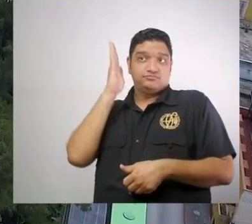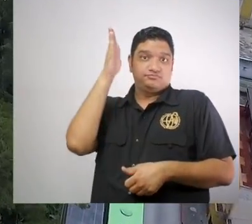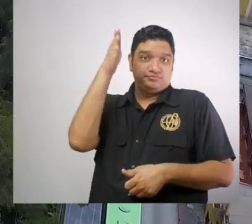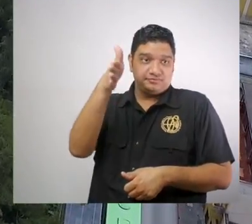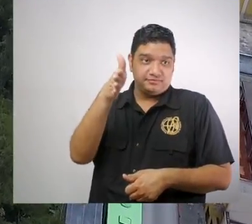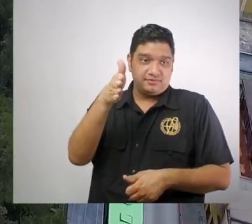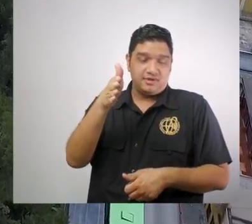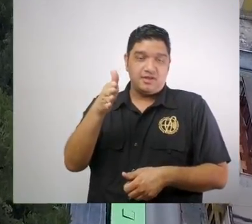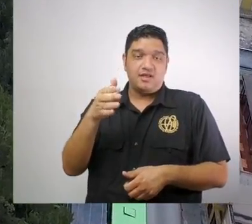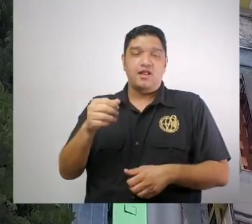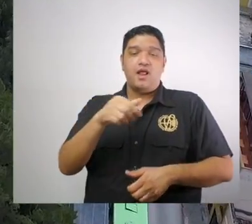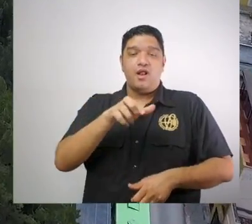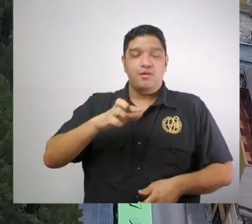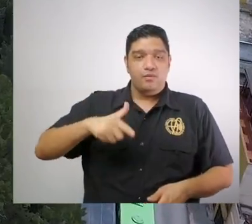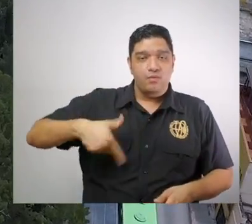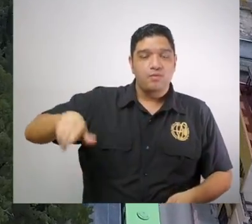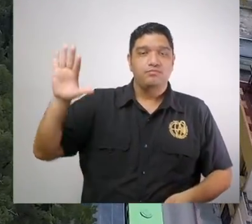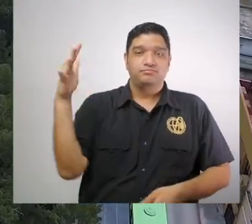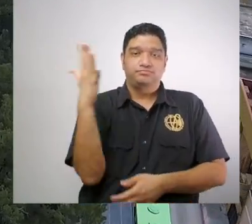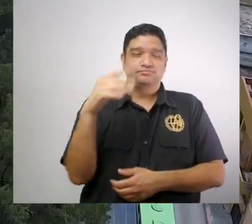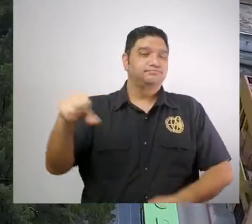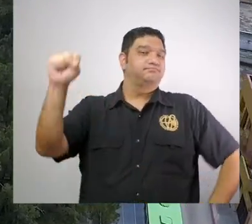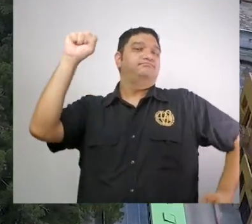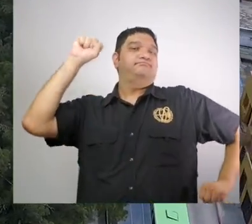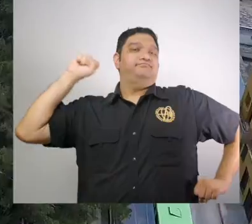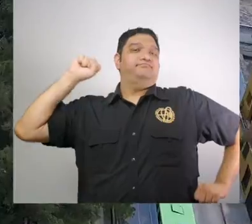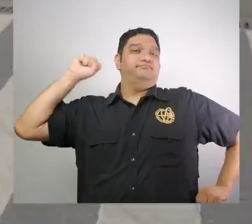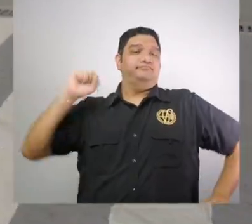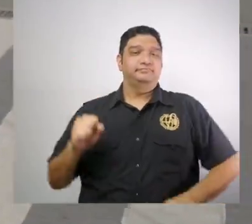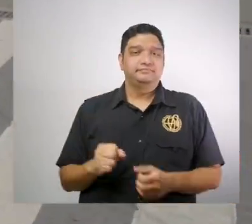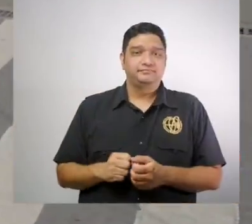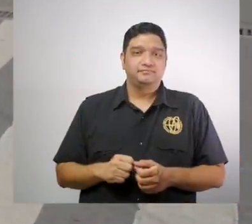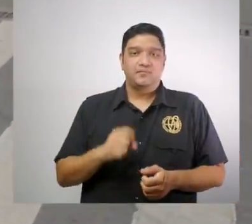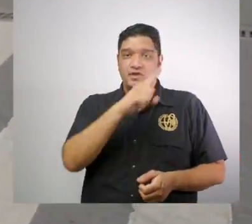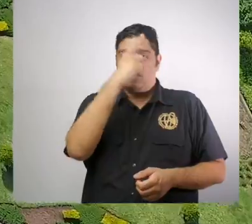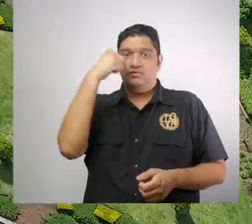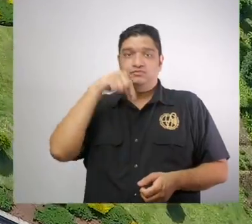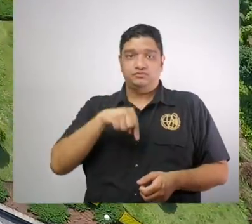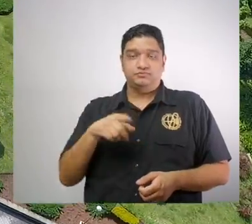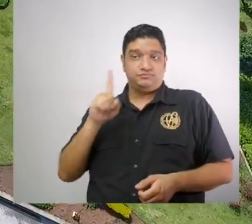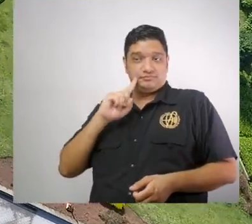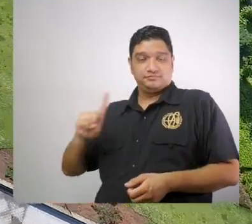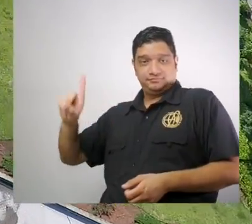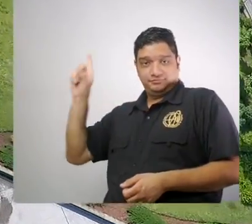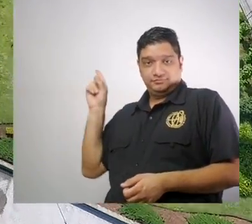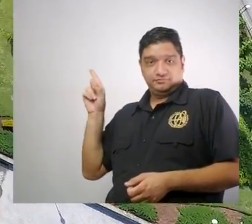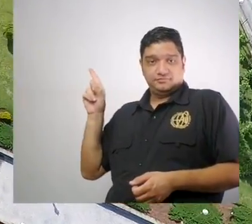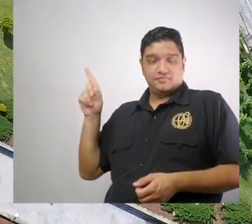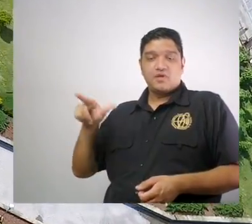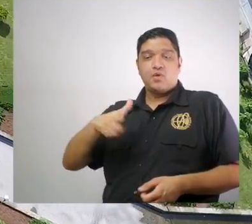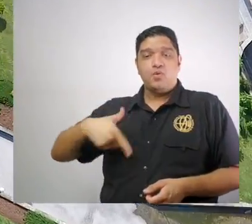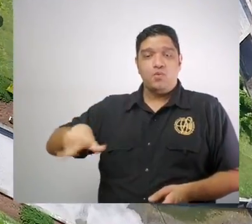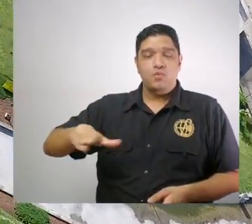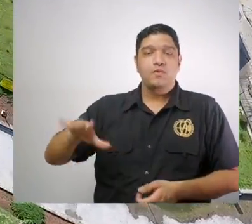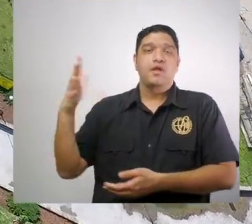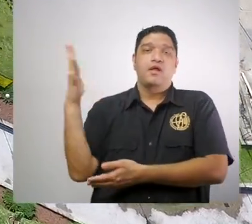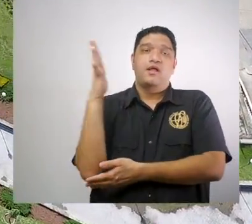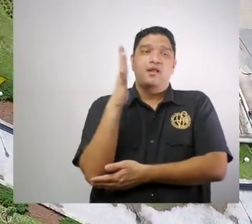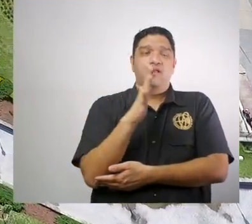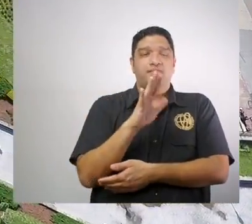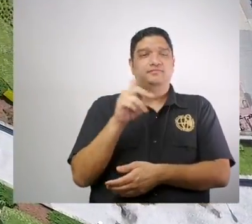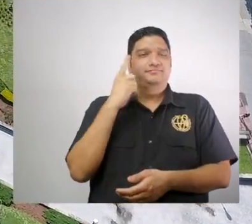Plaza de San Sebastián, hoy Parquecito de San Sebastián. Y al sur, la Plaza de San Francisco,